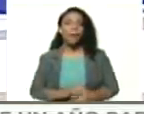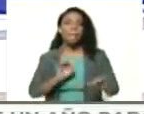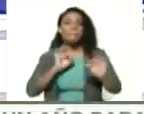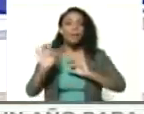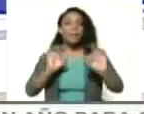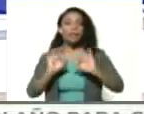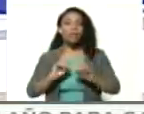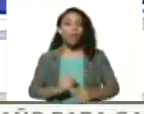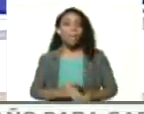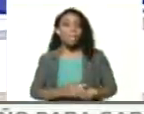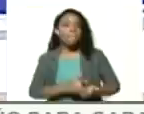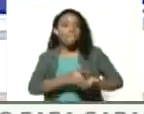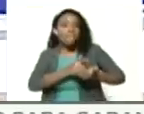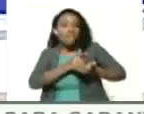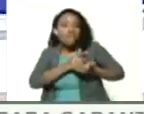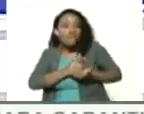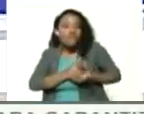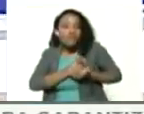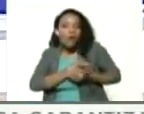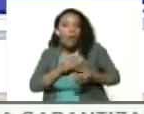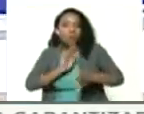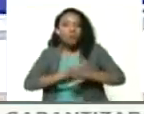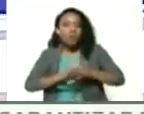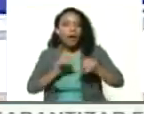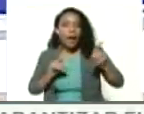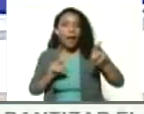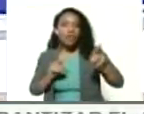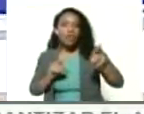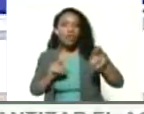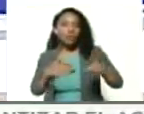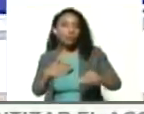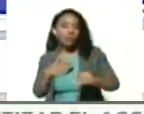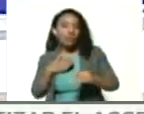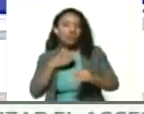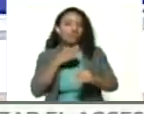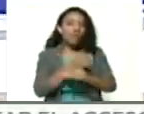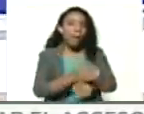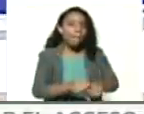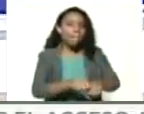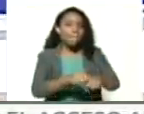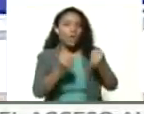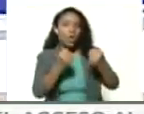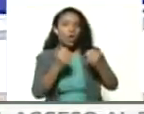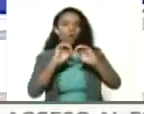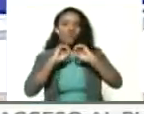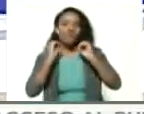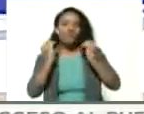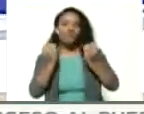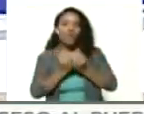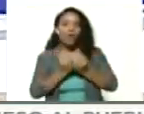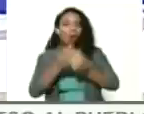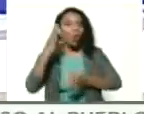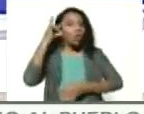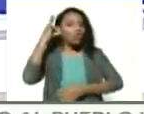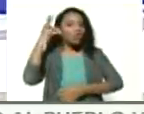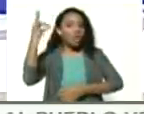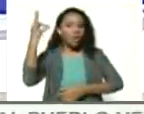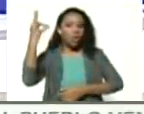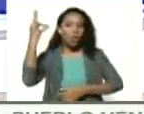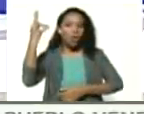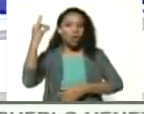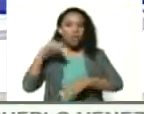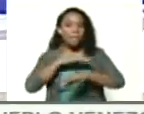preparando sus armas, porque ellos iban a irrumpir en la sala del Consejo